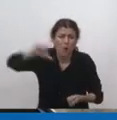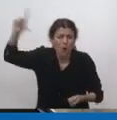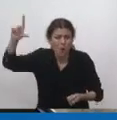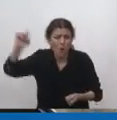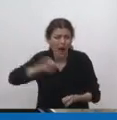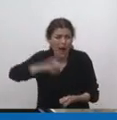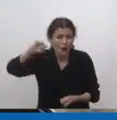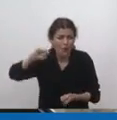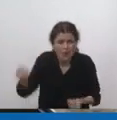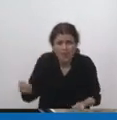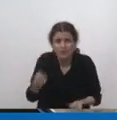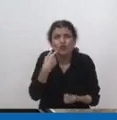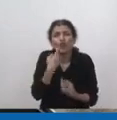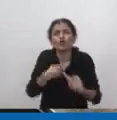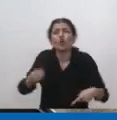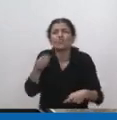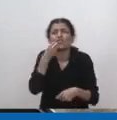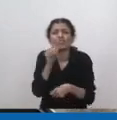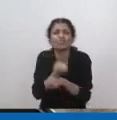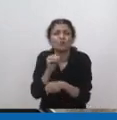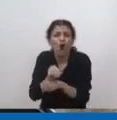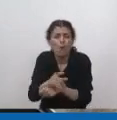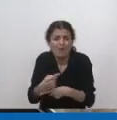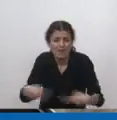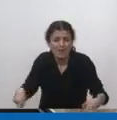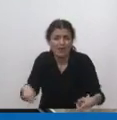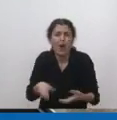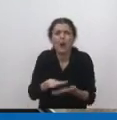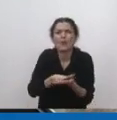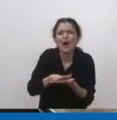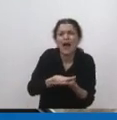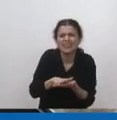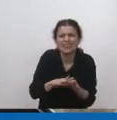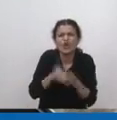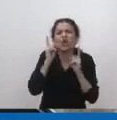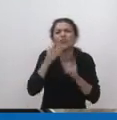canasta básica y por sobre todas las cosas